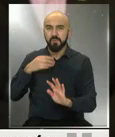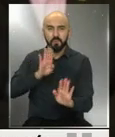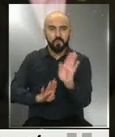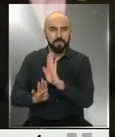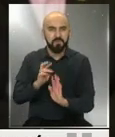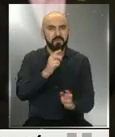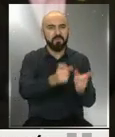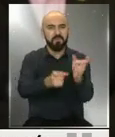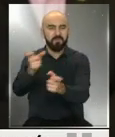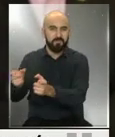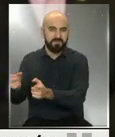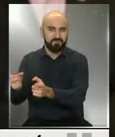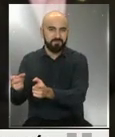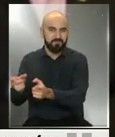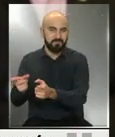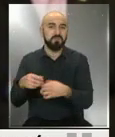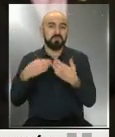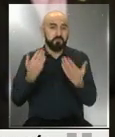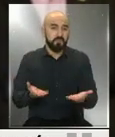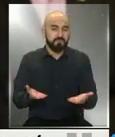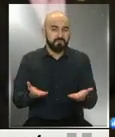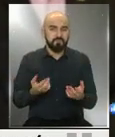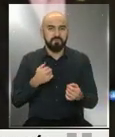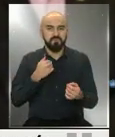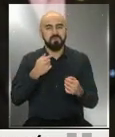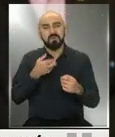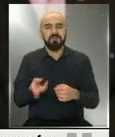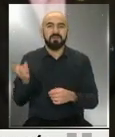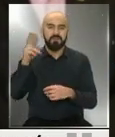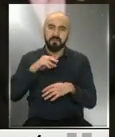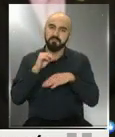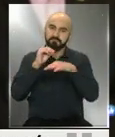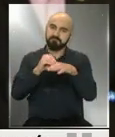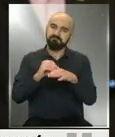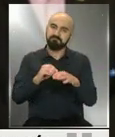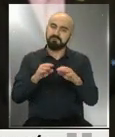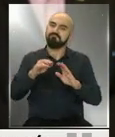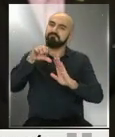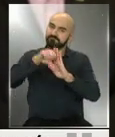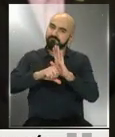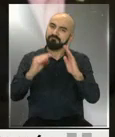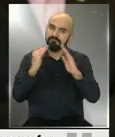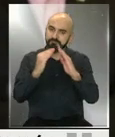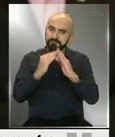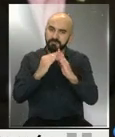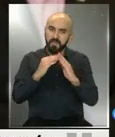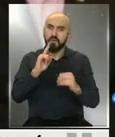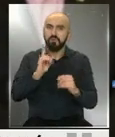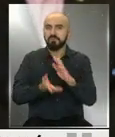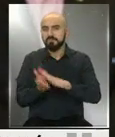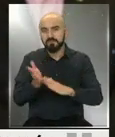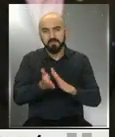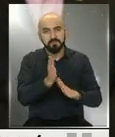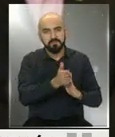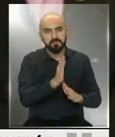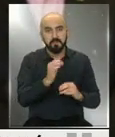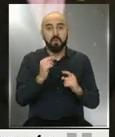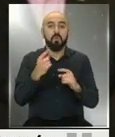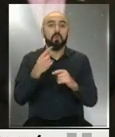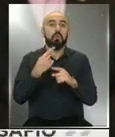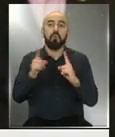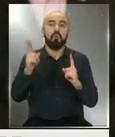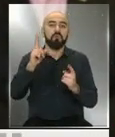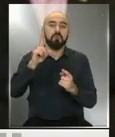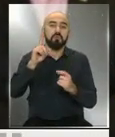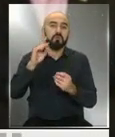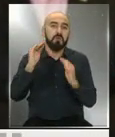los ciudadanos. Y por eso queremos reiterar el llamado a quedarse en casa y a no desplazarse a la segunda residencia, en